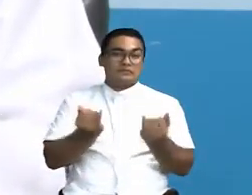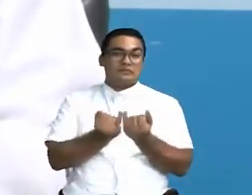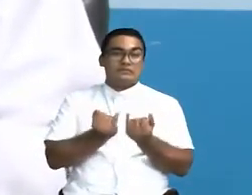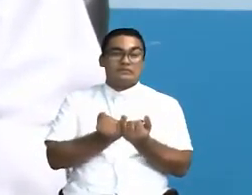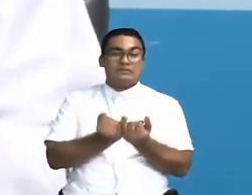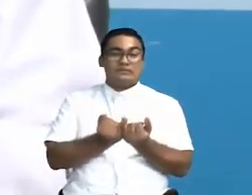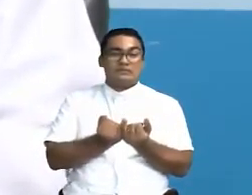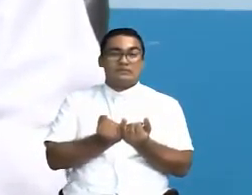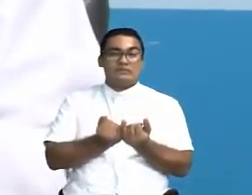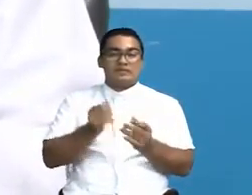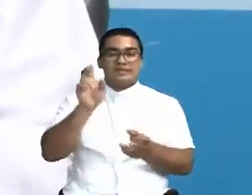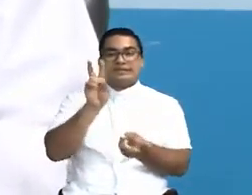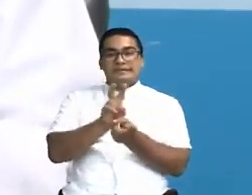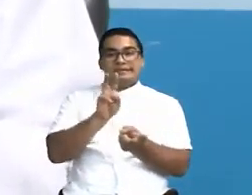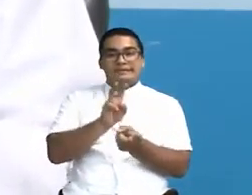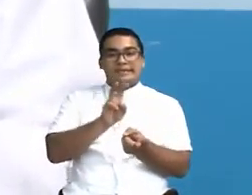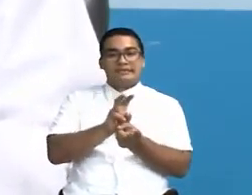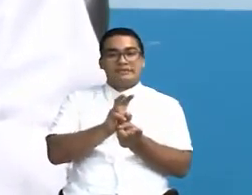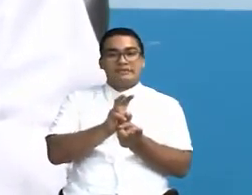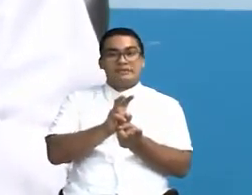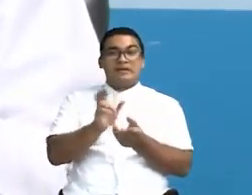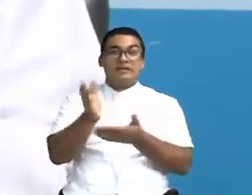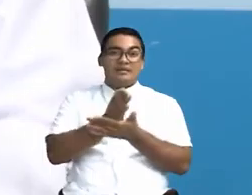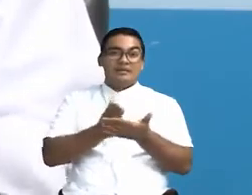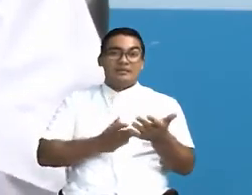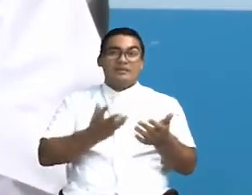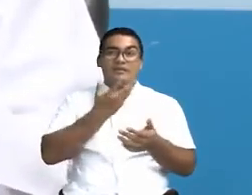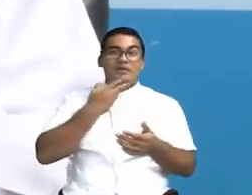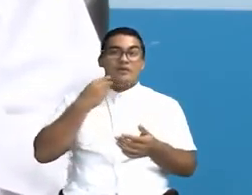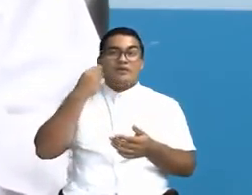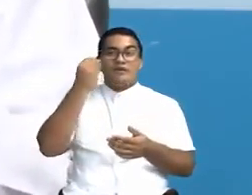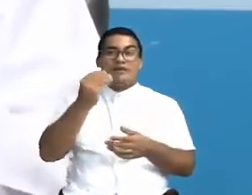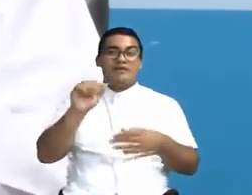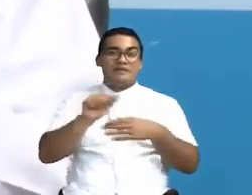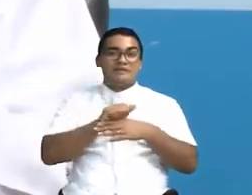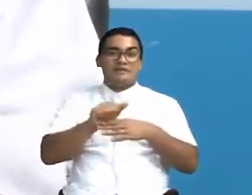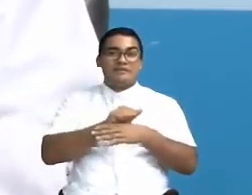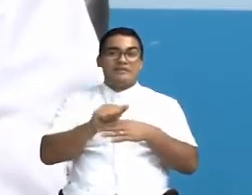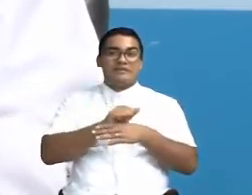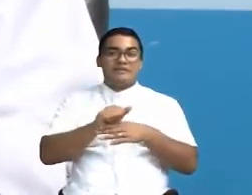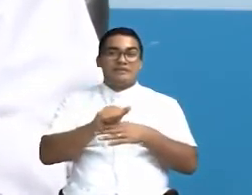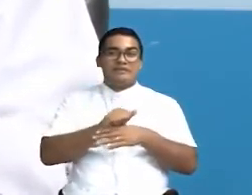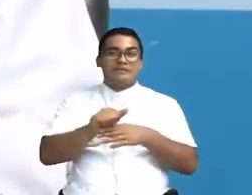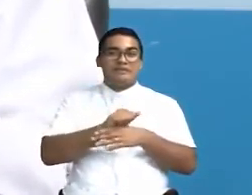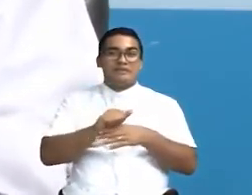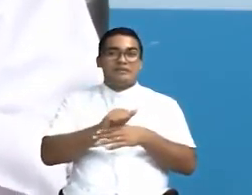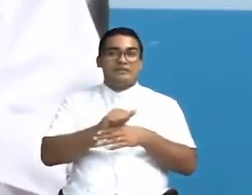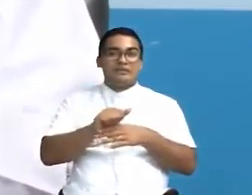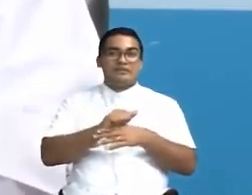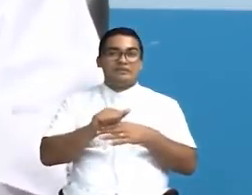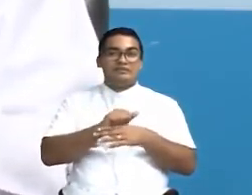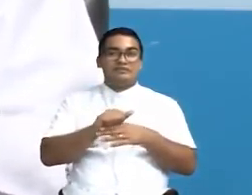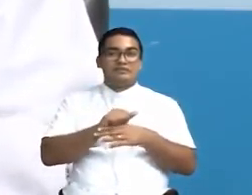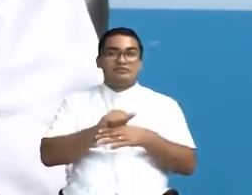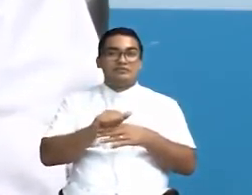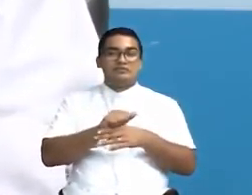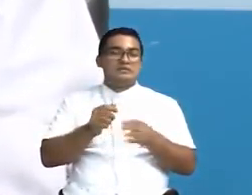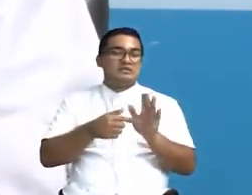sexual. Ajá. Esto en los jóvenes que practican algún tipo de relaciones sexuales que